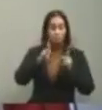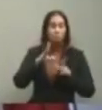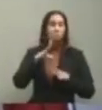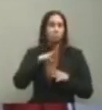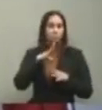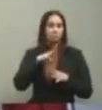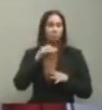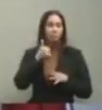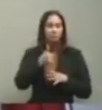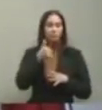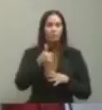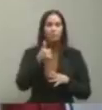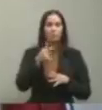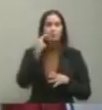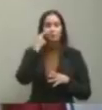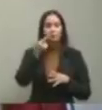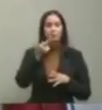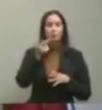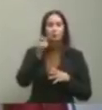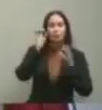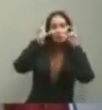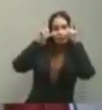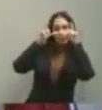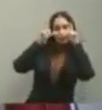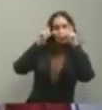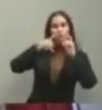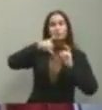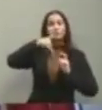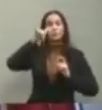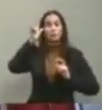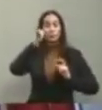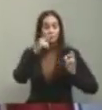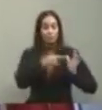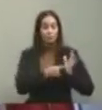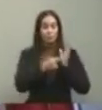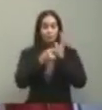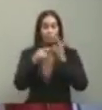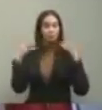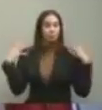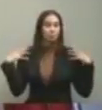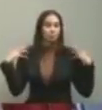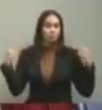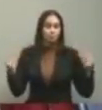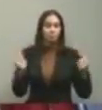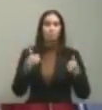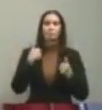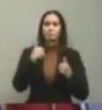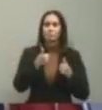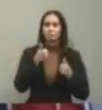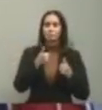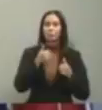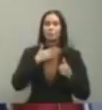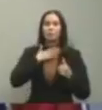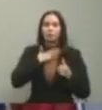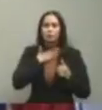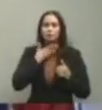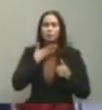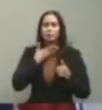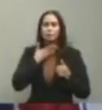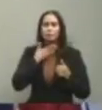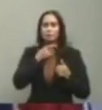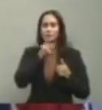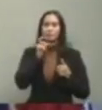bien yo creo que la imagen de ayer fue demostrativa justamente la condición de salud de ese paciente que tiene una tos seca